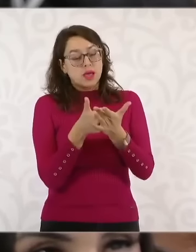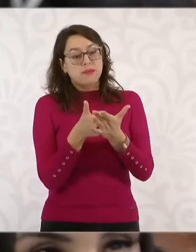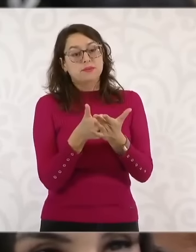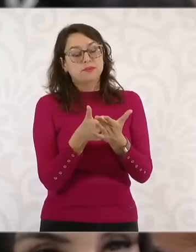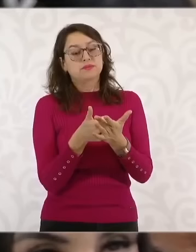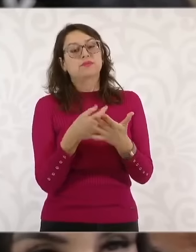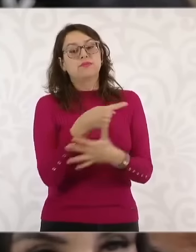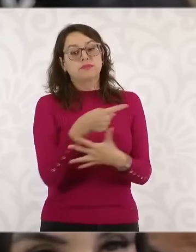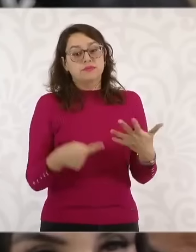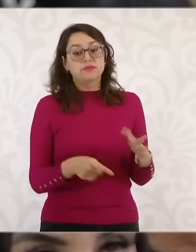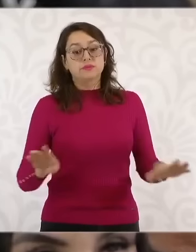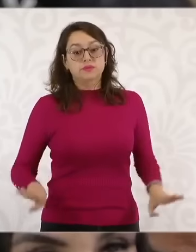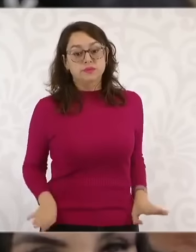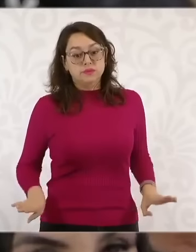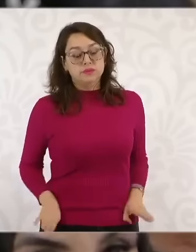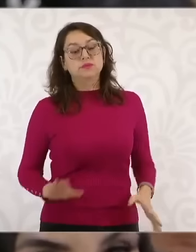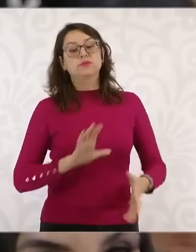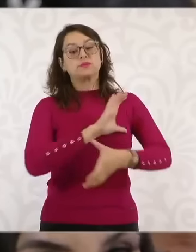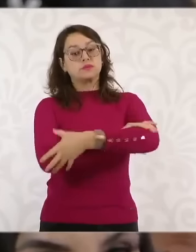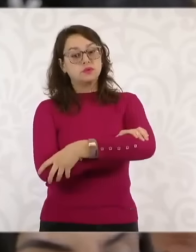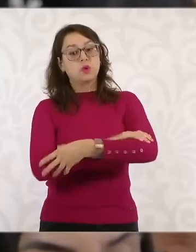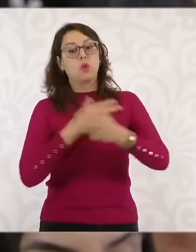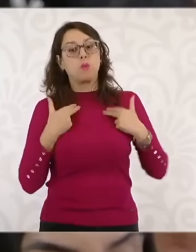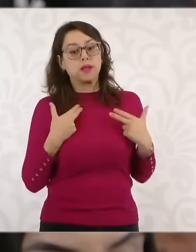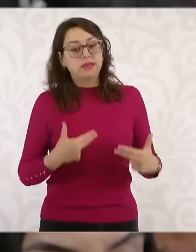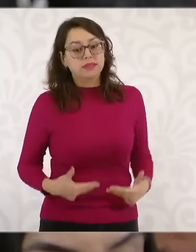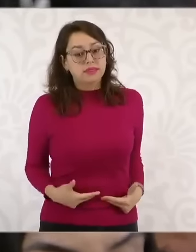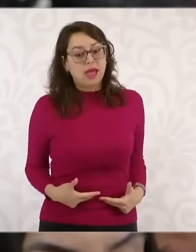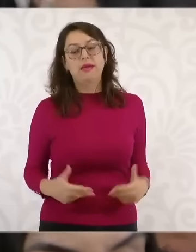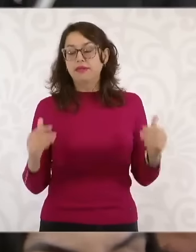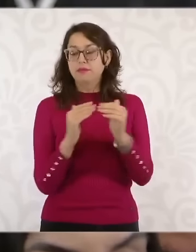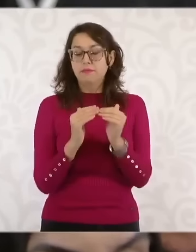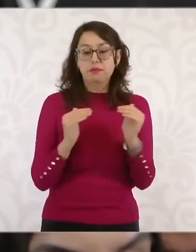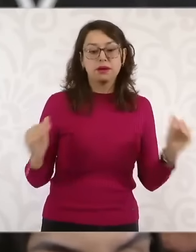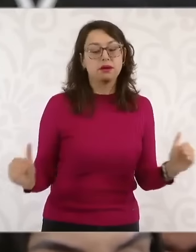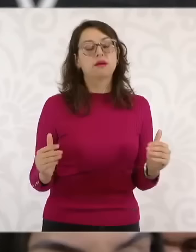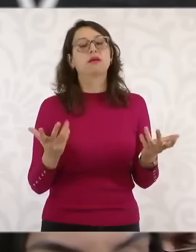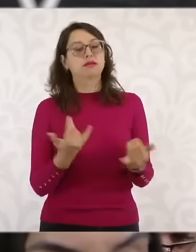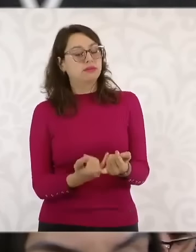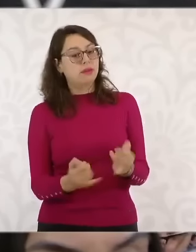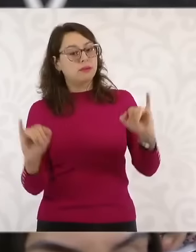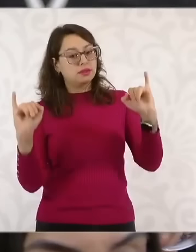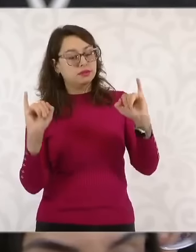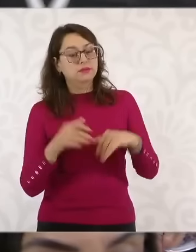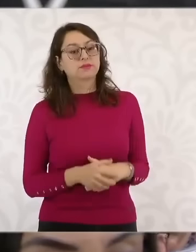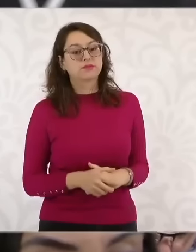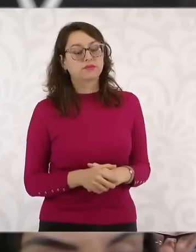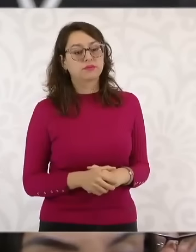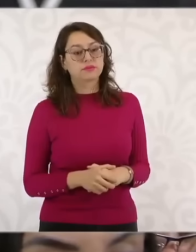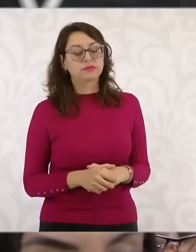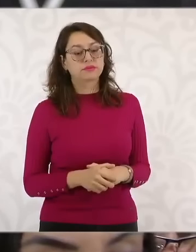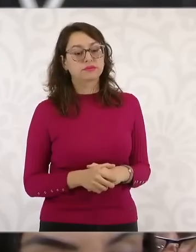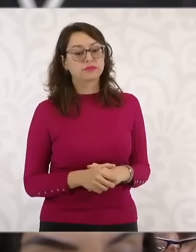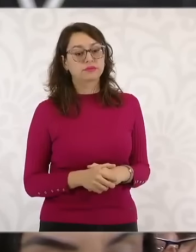en los principios de solidaridad, humanidad, imparcialidad e independencia. Ningún ser